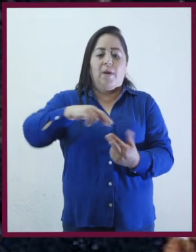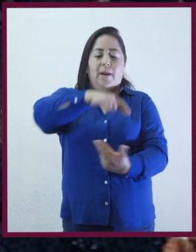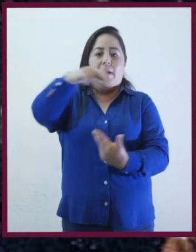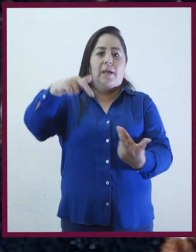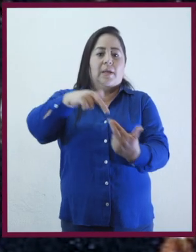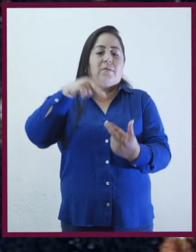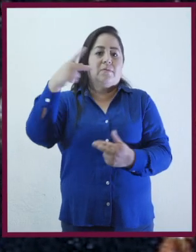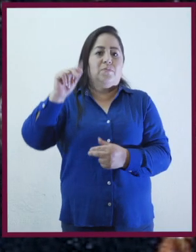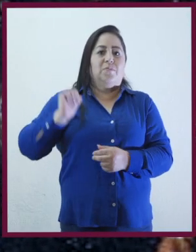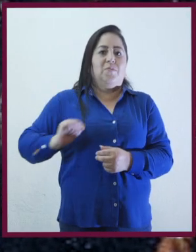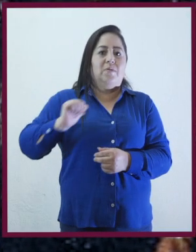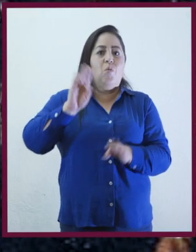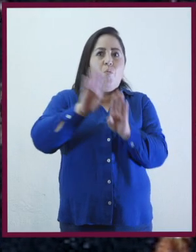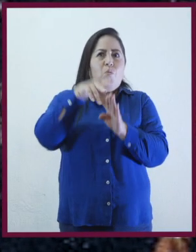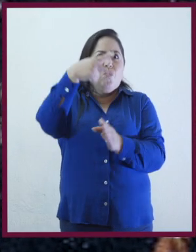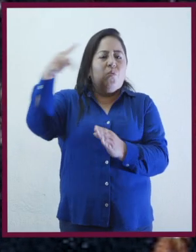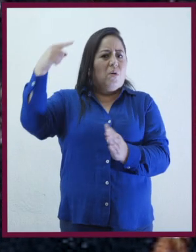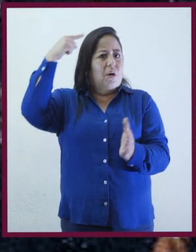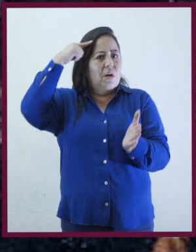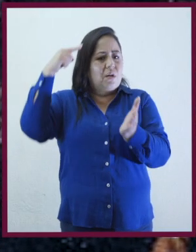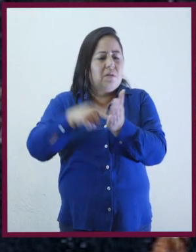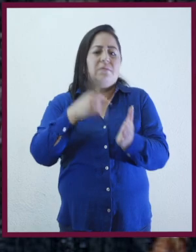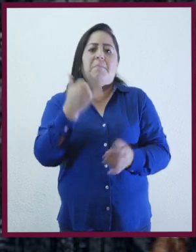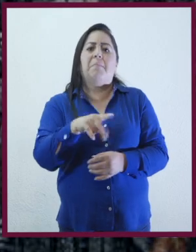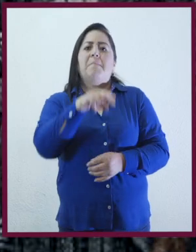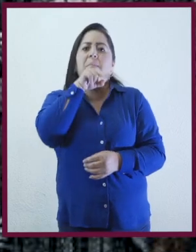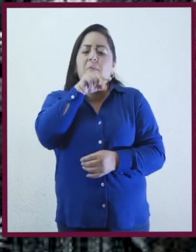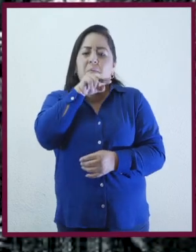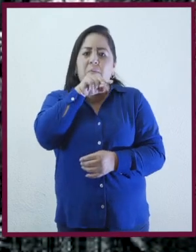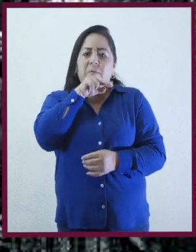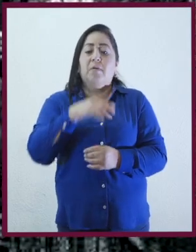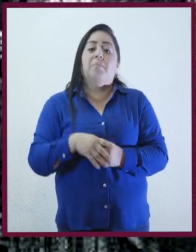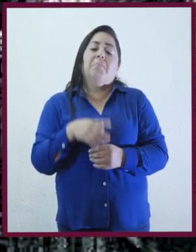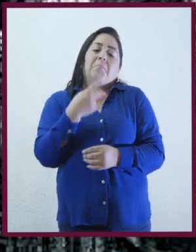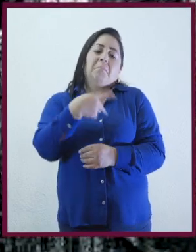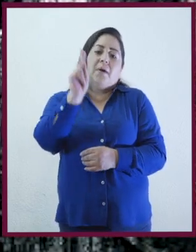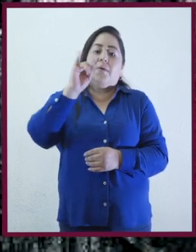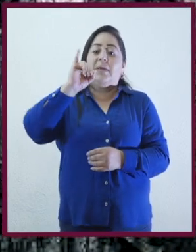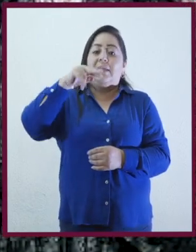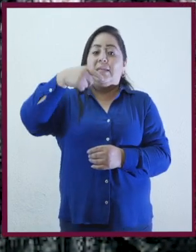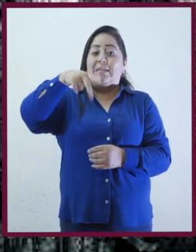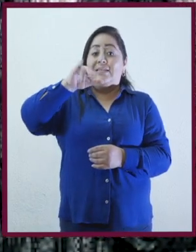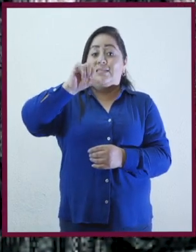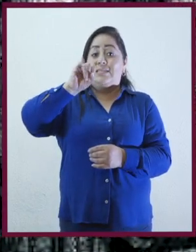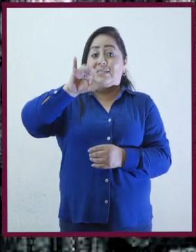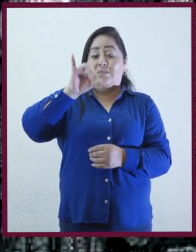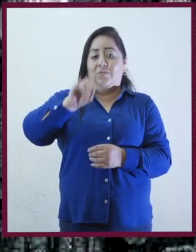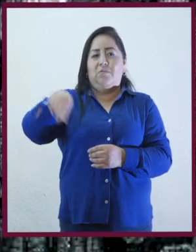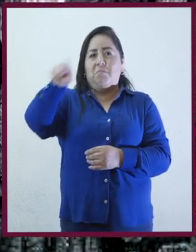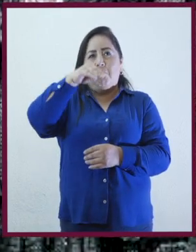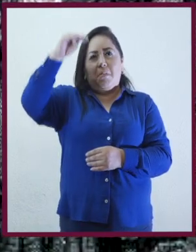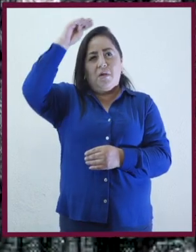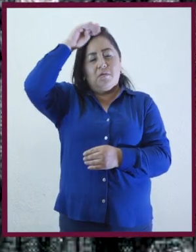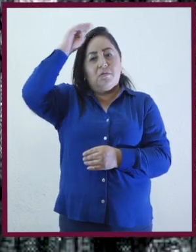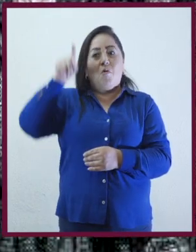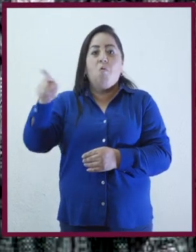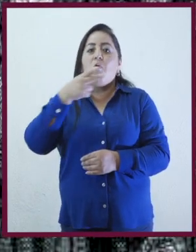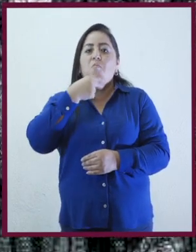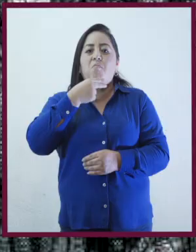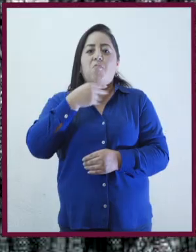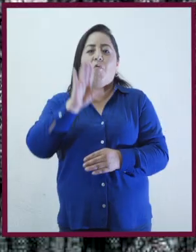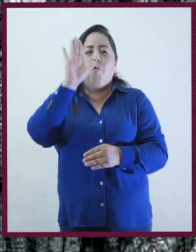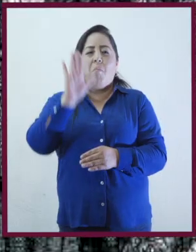del Friuli, sus creencias y preocupaciones. Aunque la Inquisición por momentos había pensado que Menocchio era